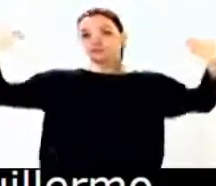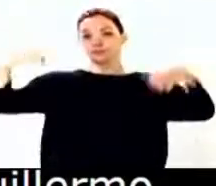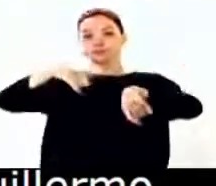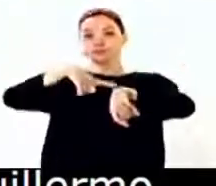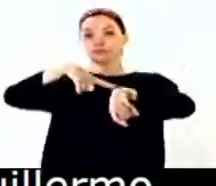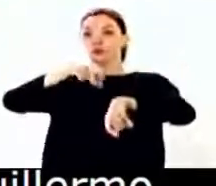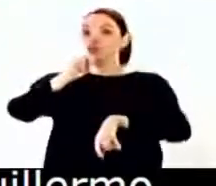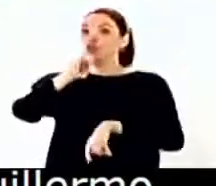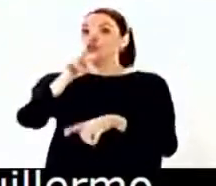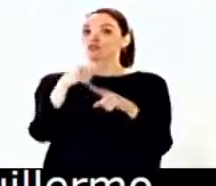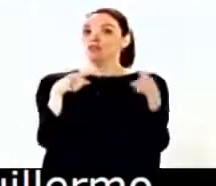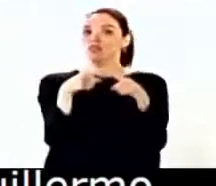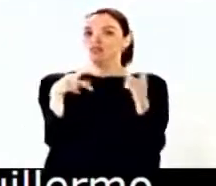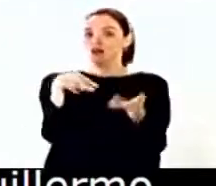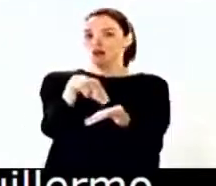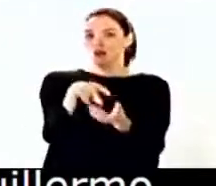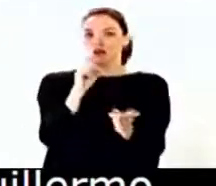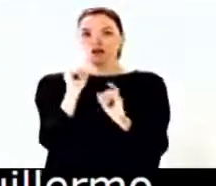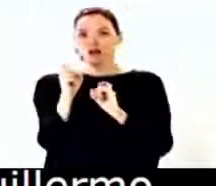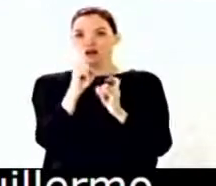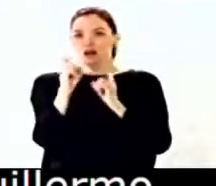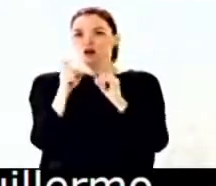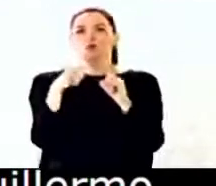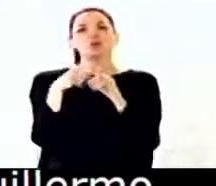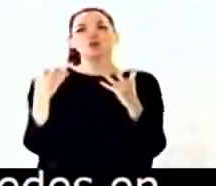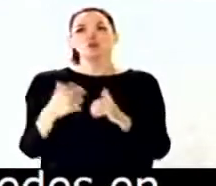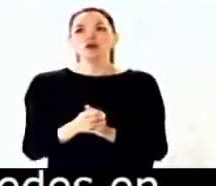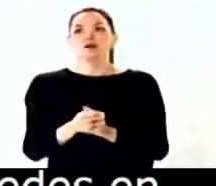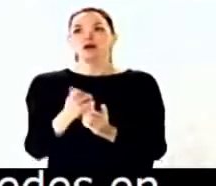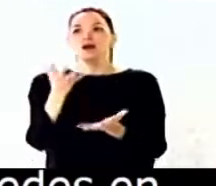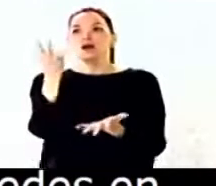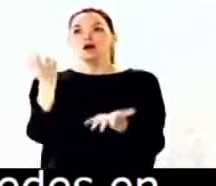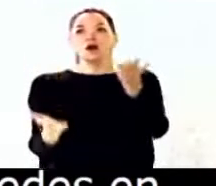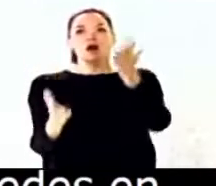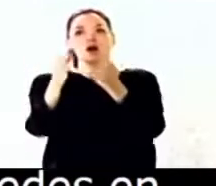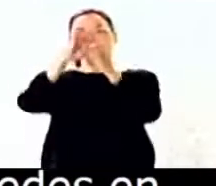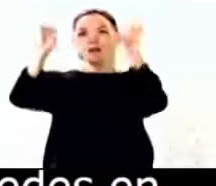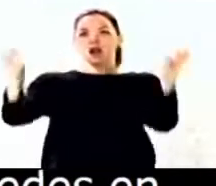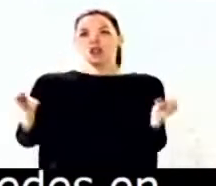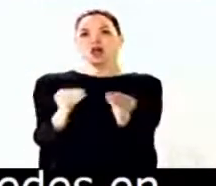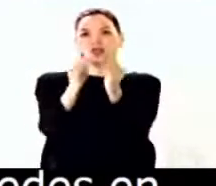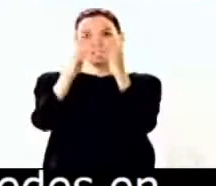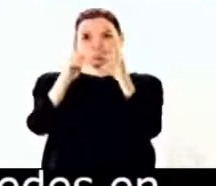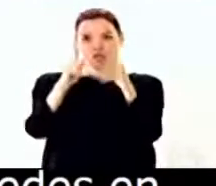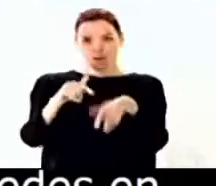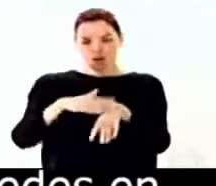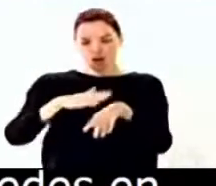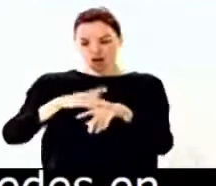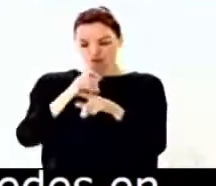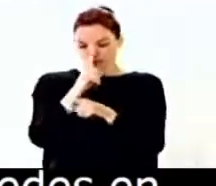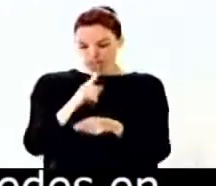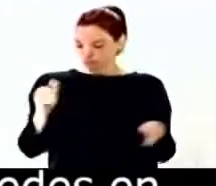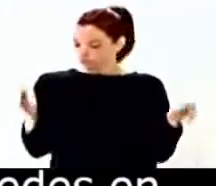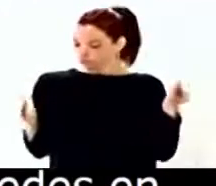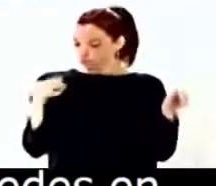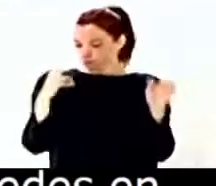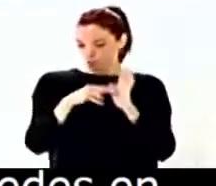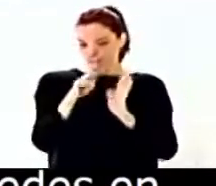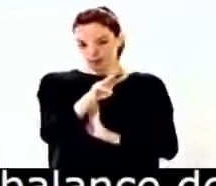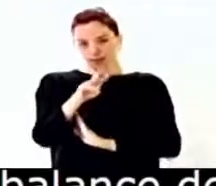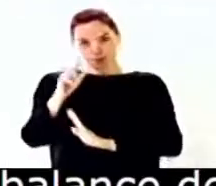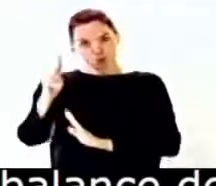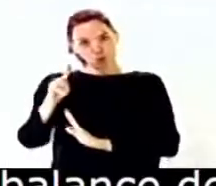11:30 para hacer un balance de lo que ha sido el año 2021. Sin más, me